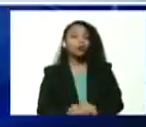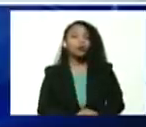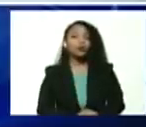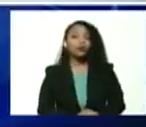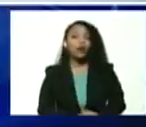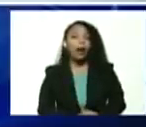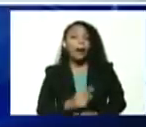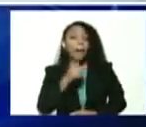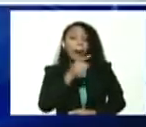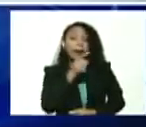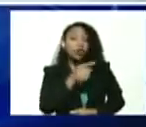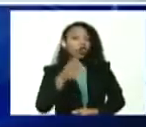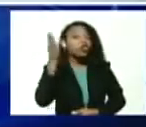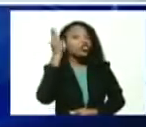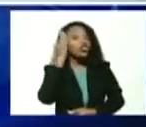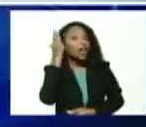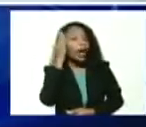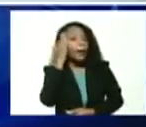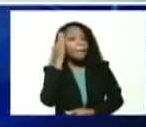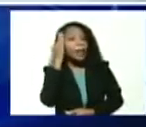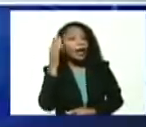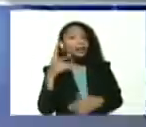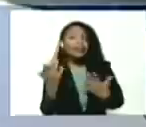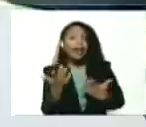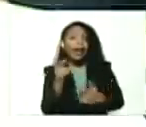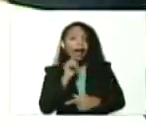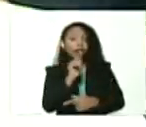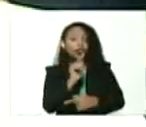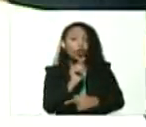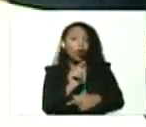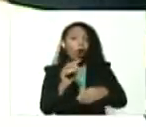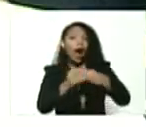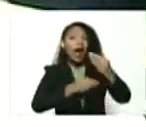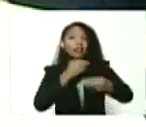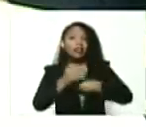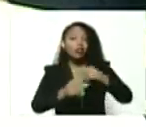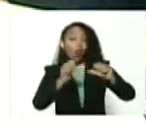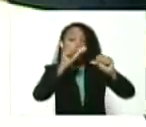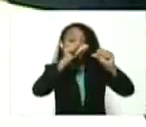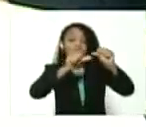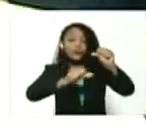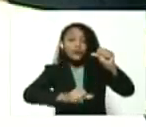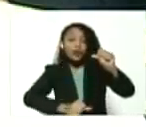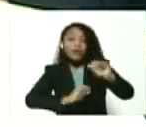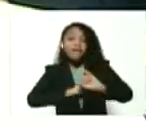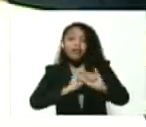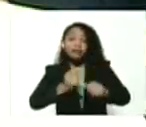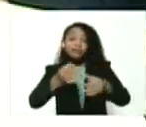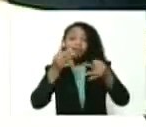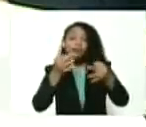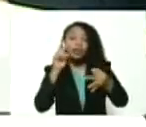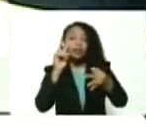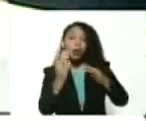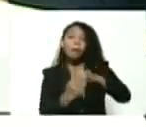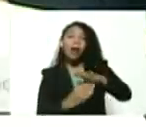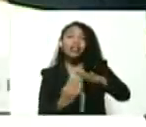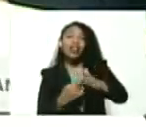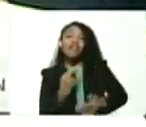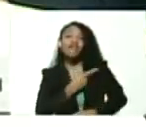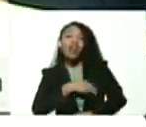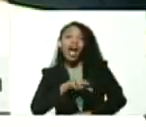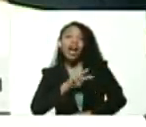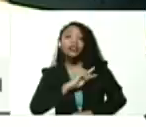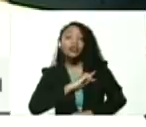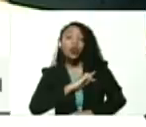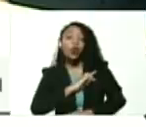Para que sepan que están haciendo un examen preliminar basado en